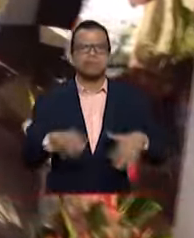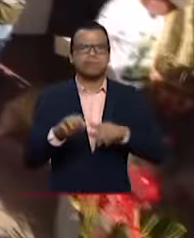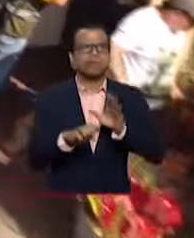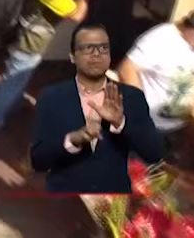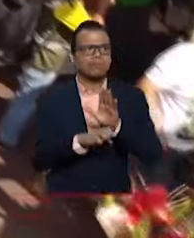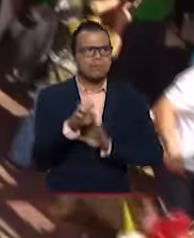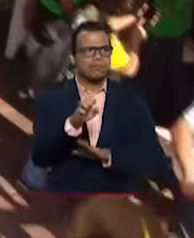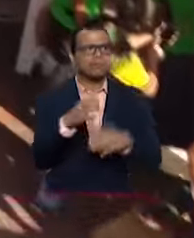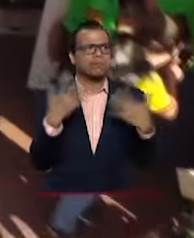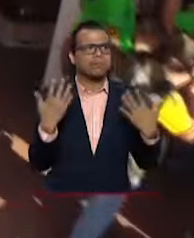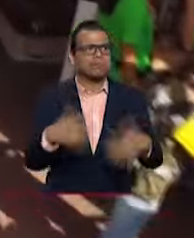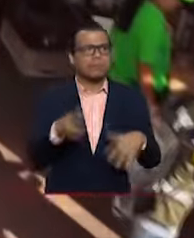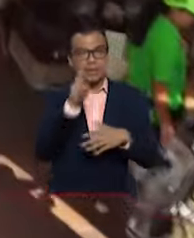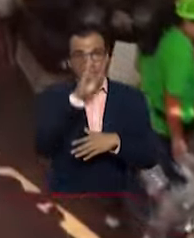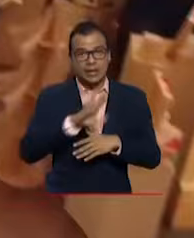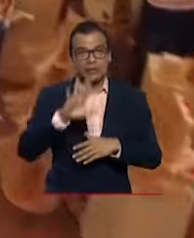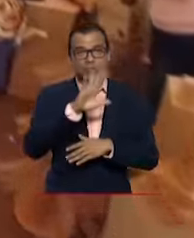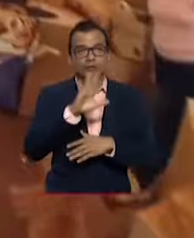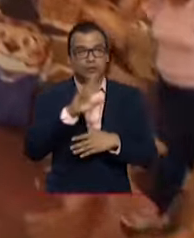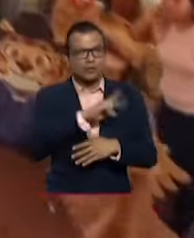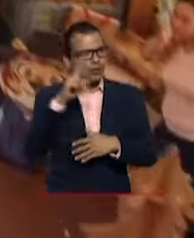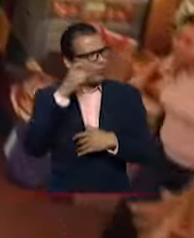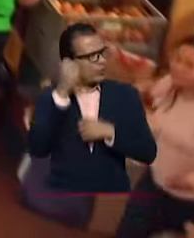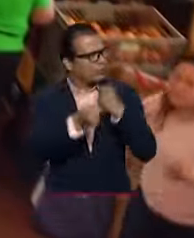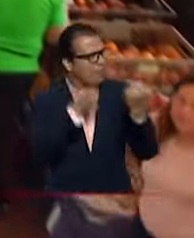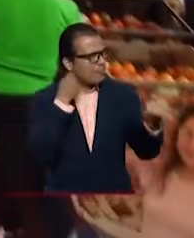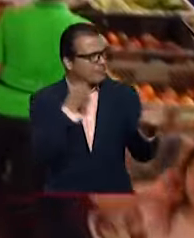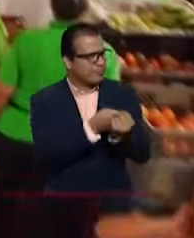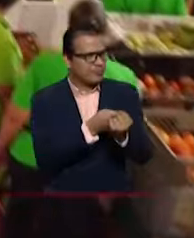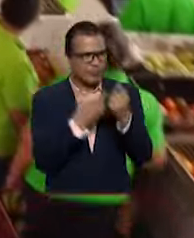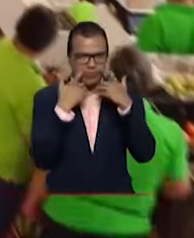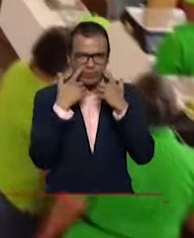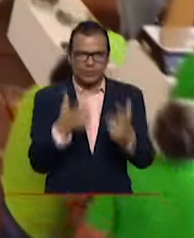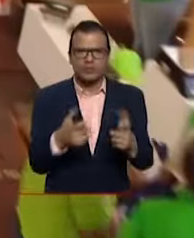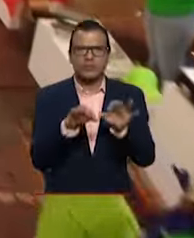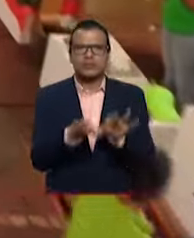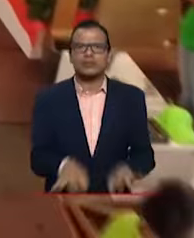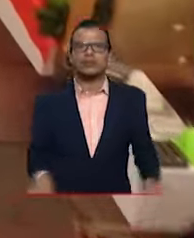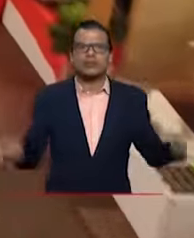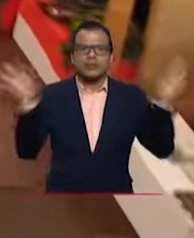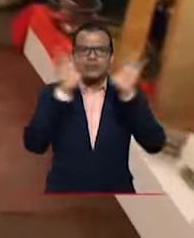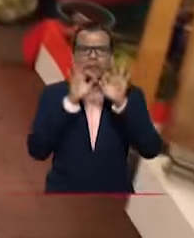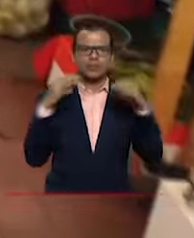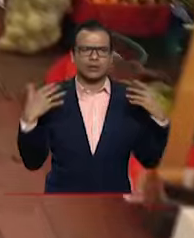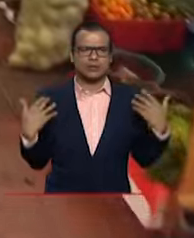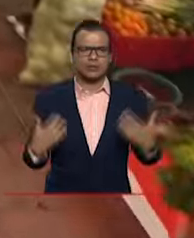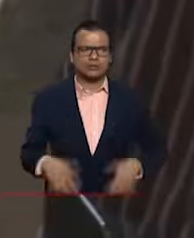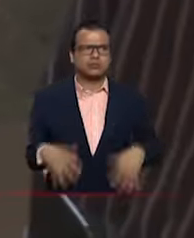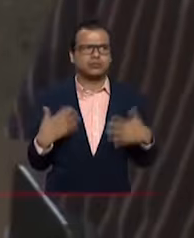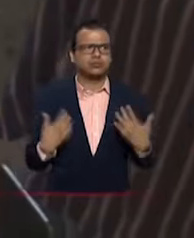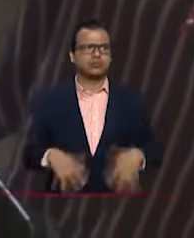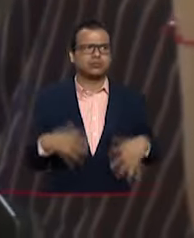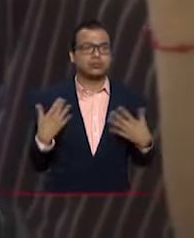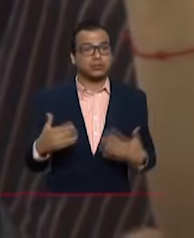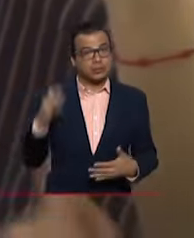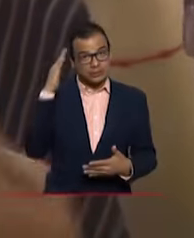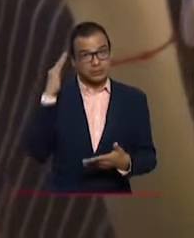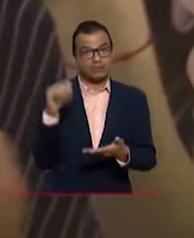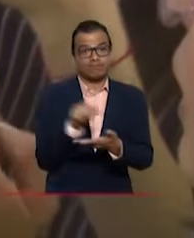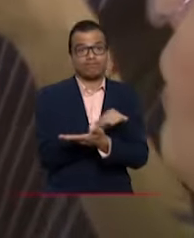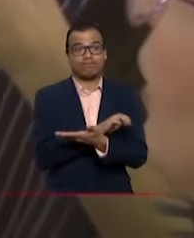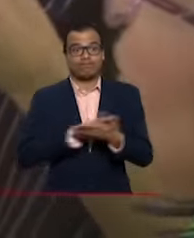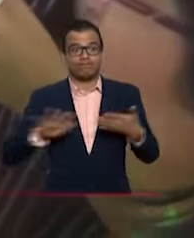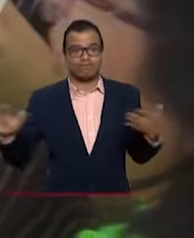con la Gobernación del Valle, apoyándonos, algo que es supremamente importante. Es la única zona donde de manera gratuita van a estar